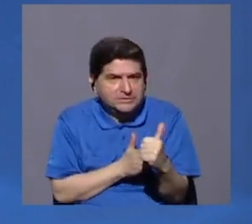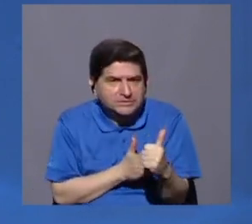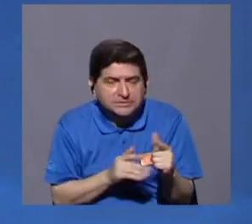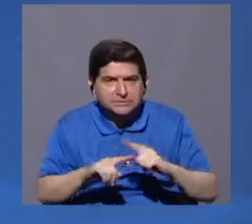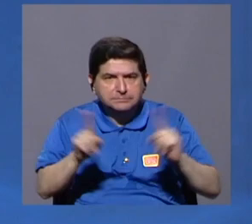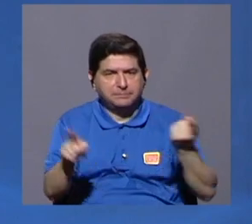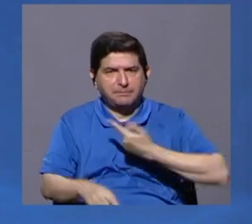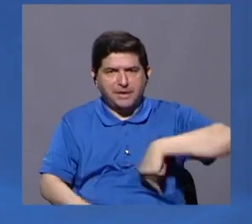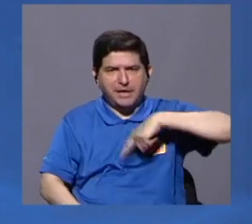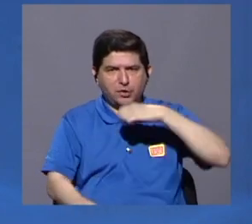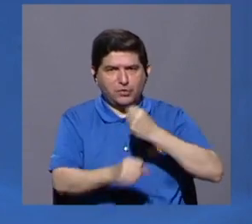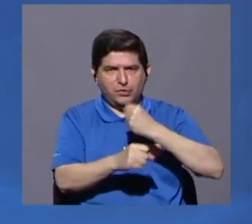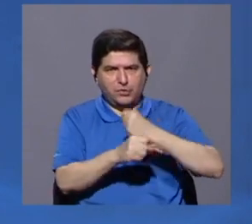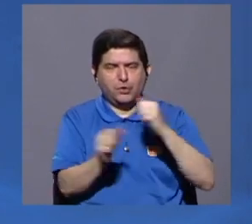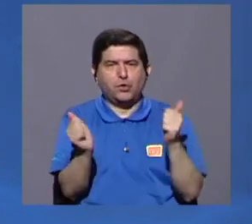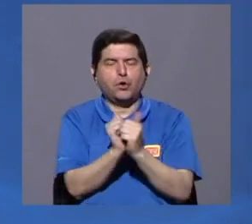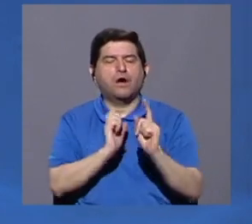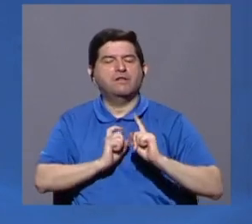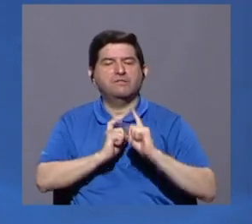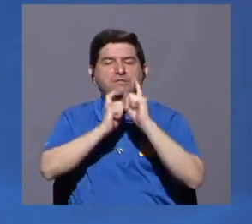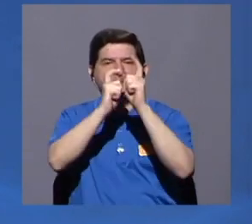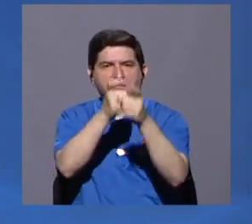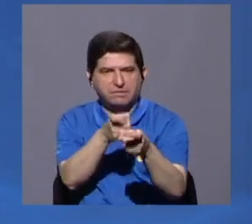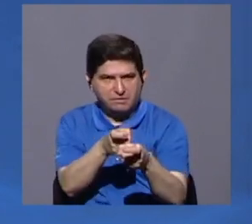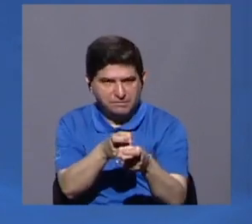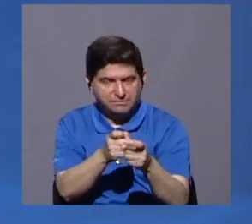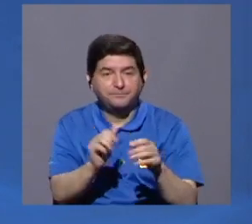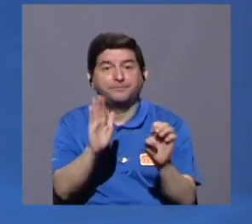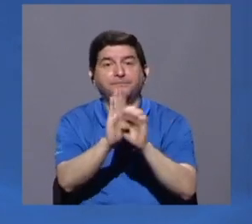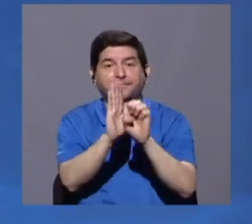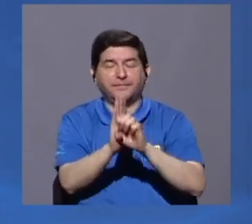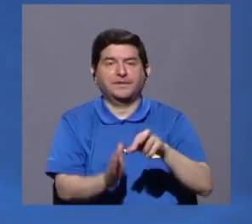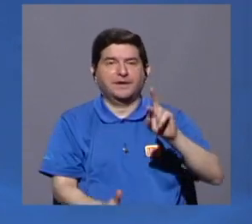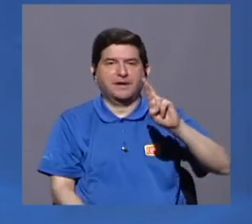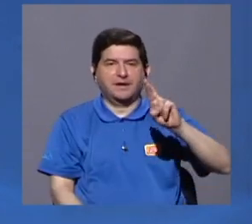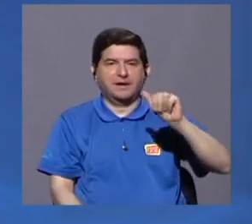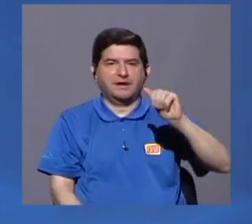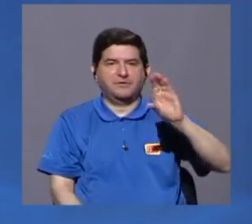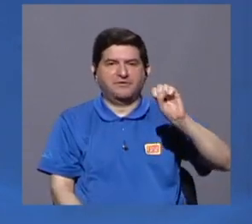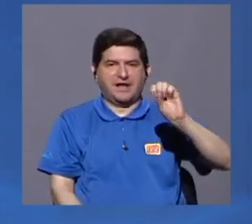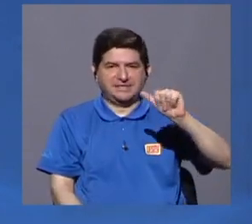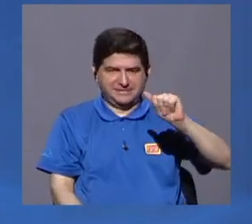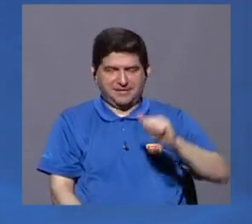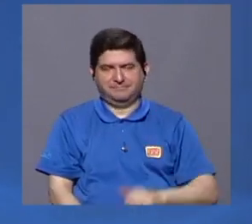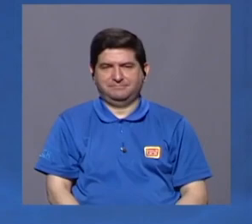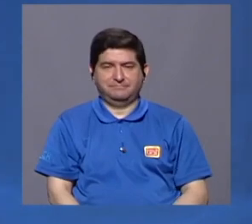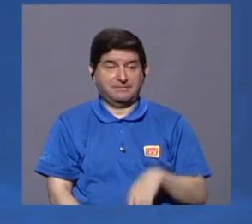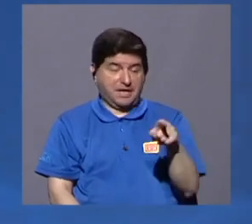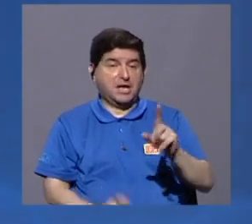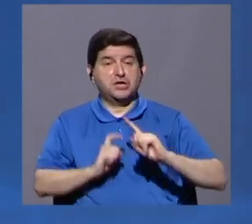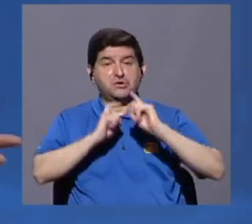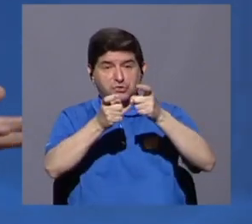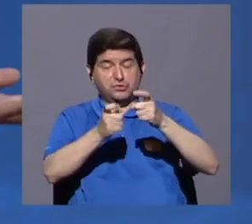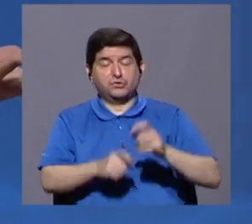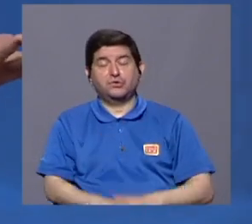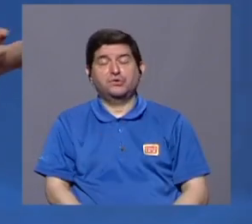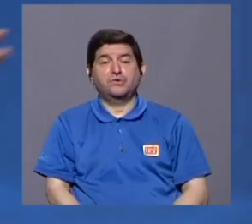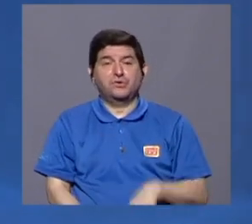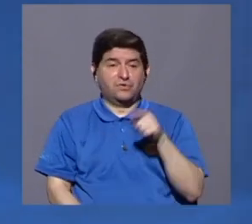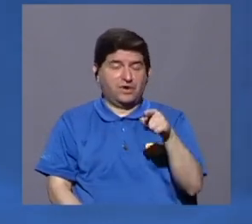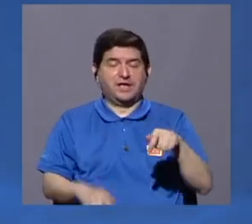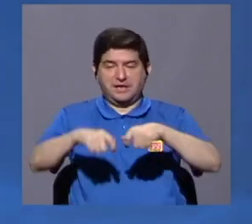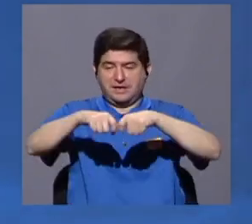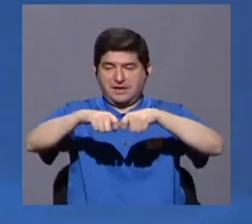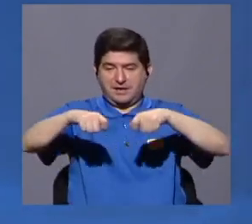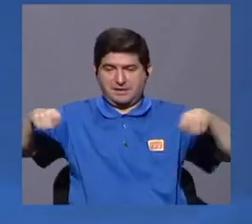hemos trabajado mucho con donaciones por ejemplo racsa que yo le comentaba bucks a nosotros no esta antena de 11 metros